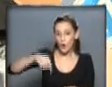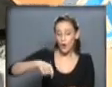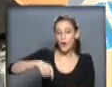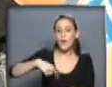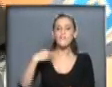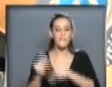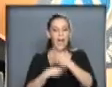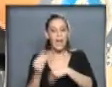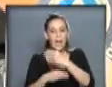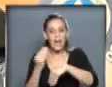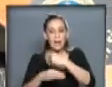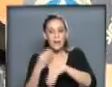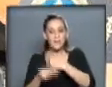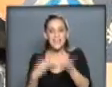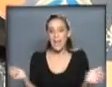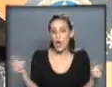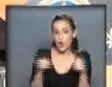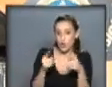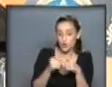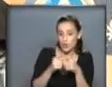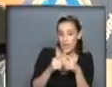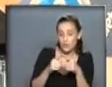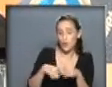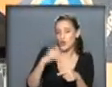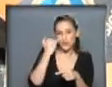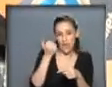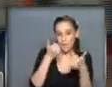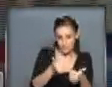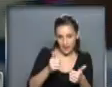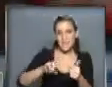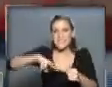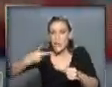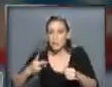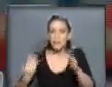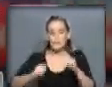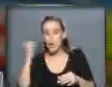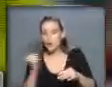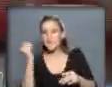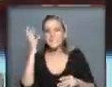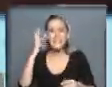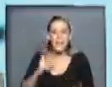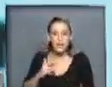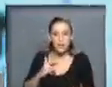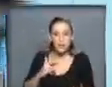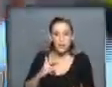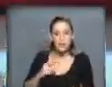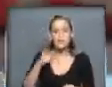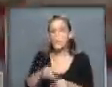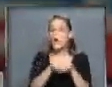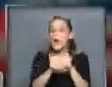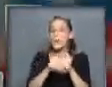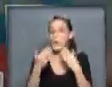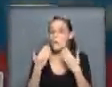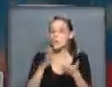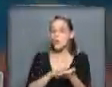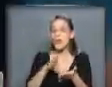mi familia, que estoy con ellos, ahora mi segunda prioridad es San Lorenzo, y lo que San Lorenzo le haga bien, yo voy a estar disponible. Un amigo tuyo, recién hablabas de los amigos, ¿no?